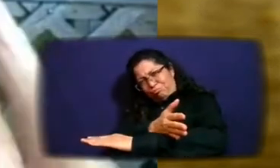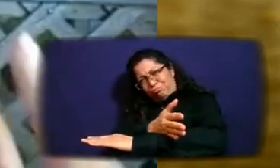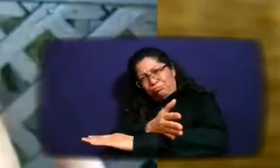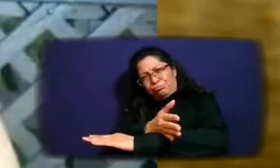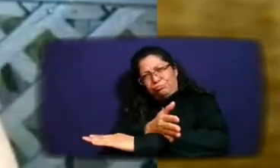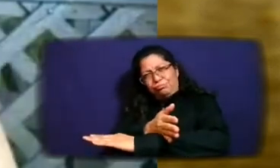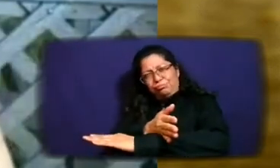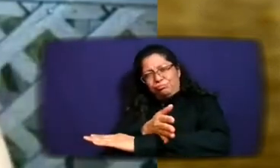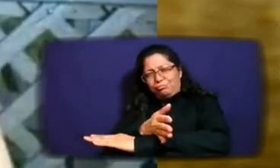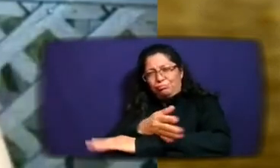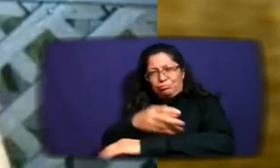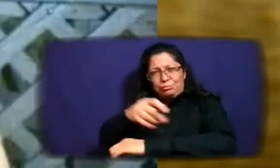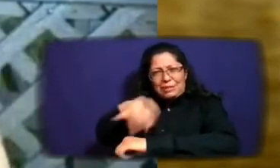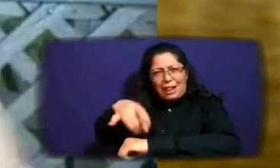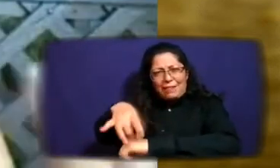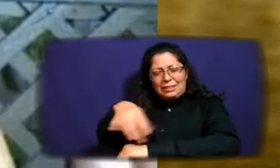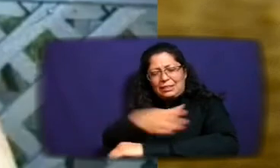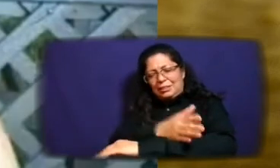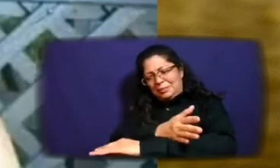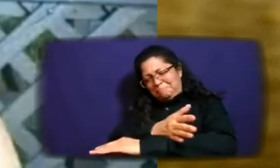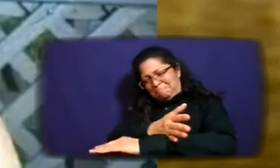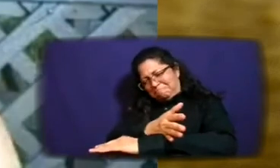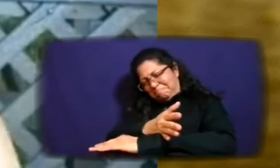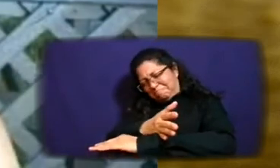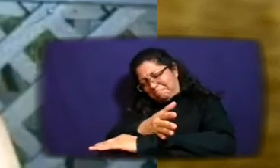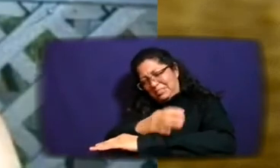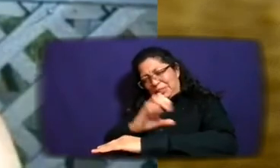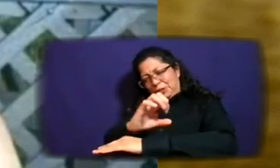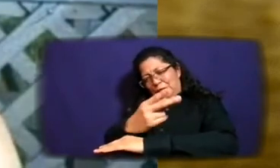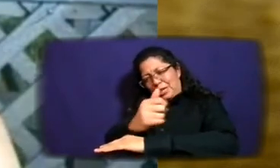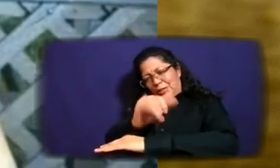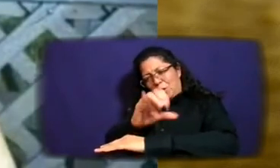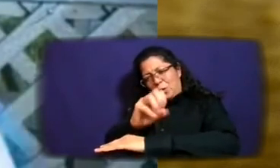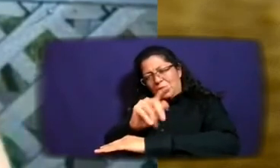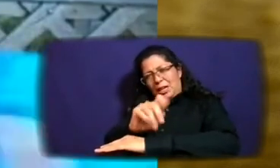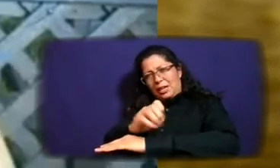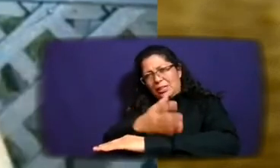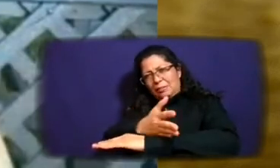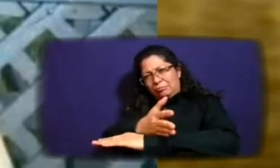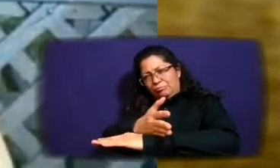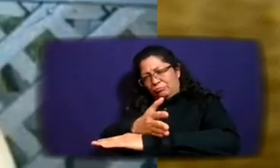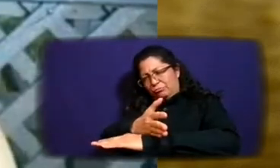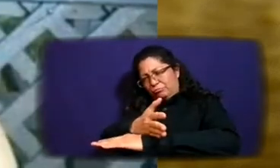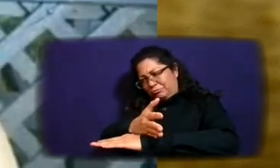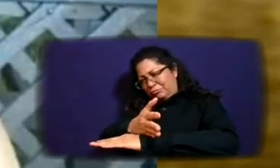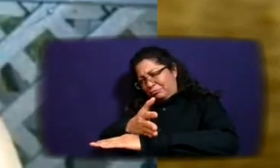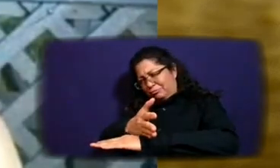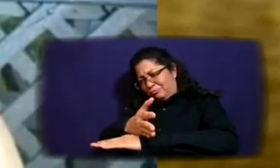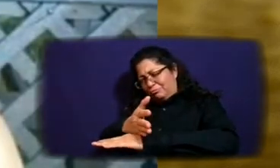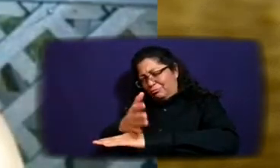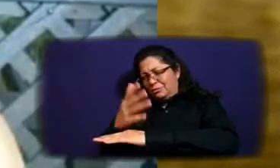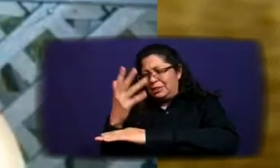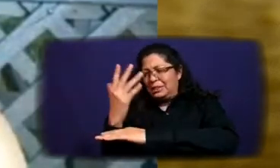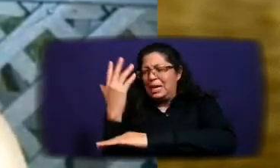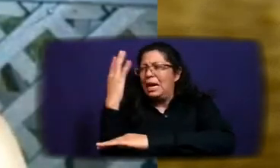enormes calabazas, chayote, un árbol de níspero,